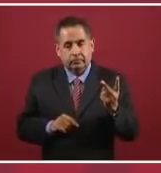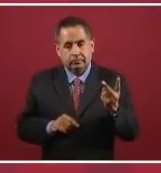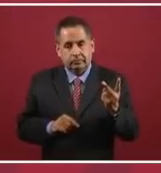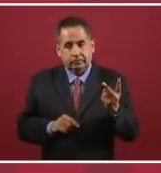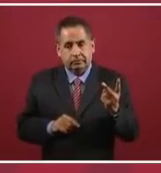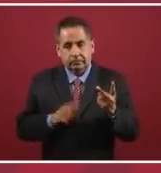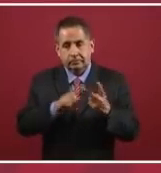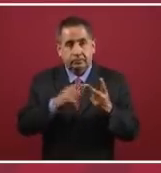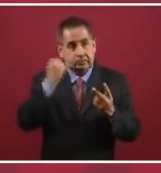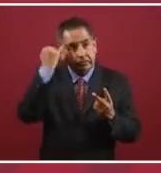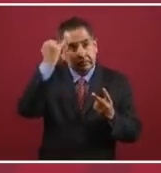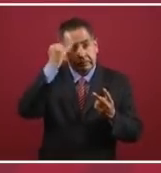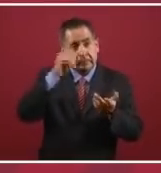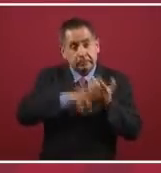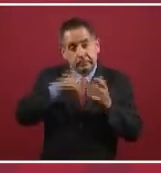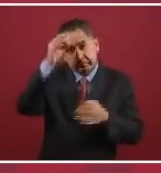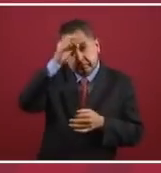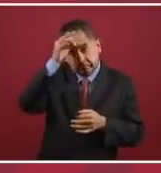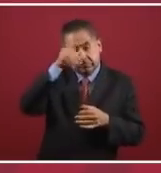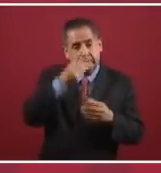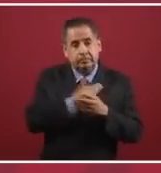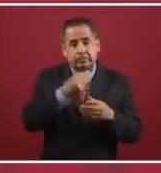es la carga ideológica.